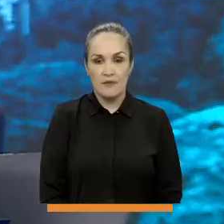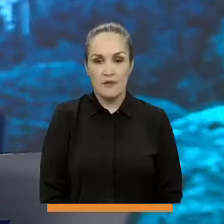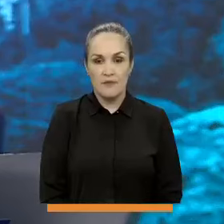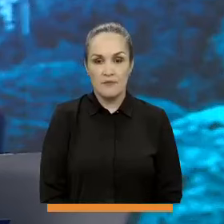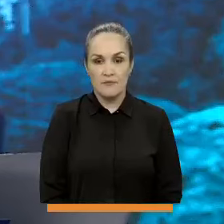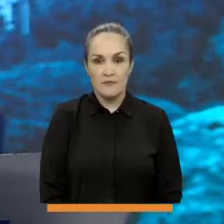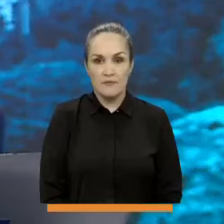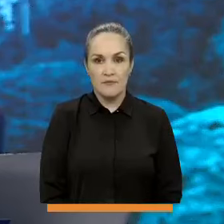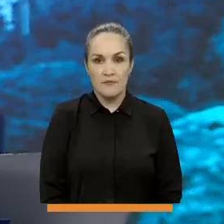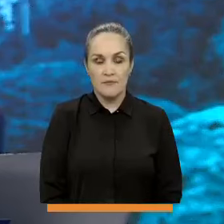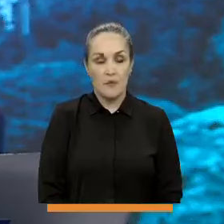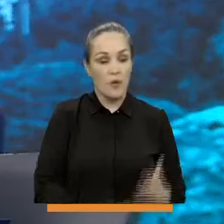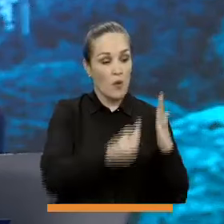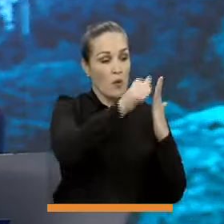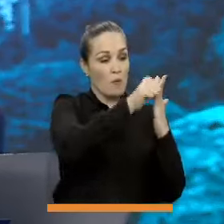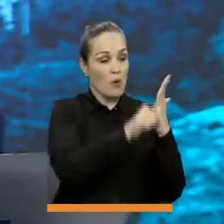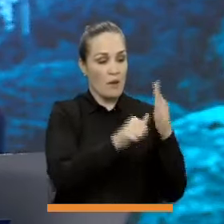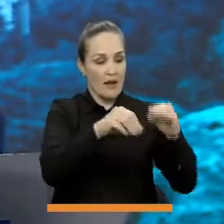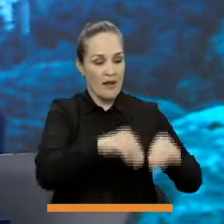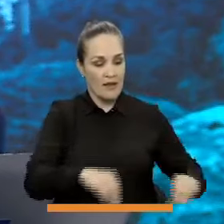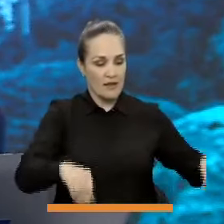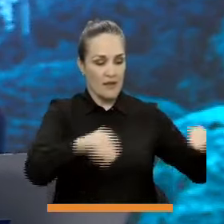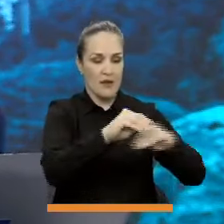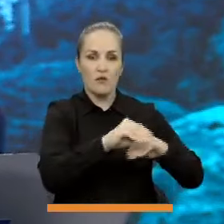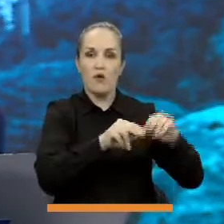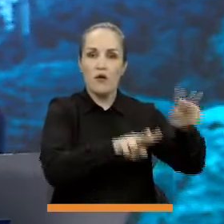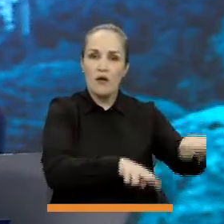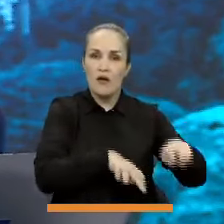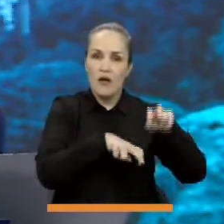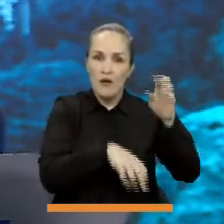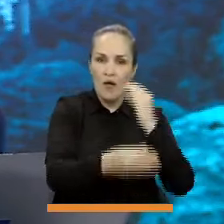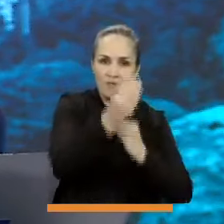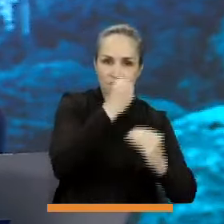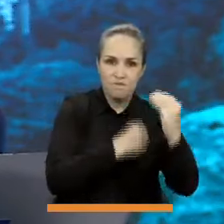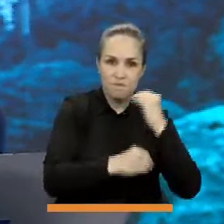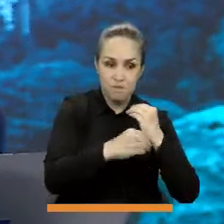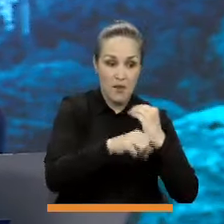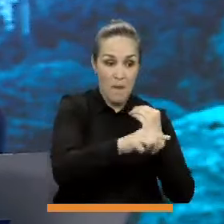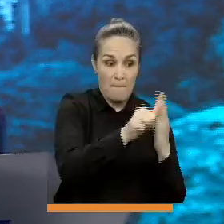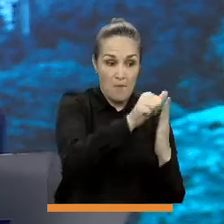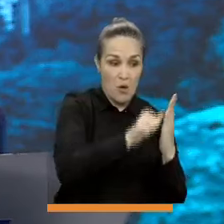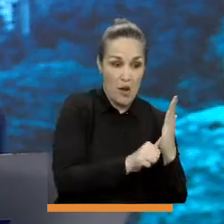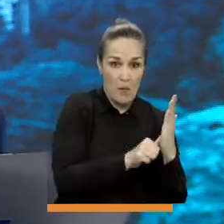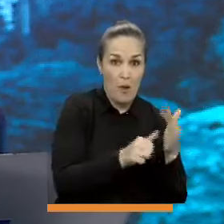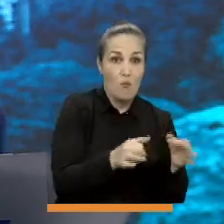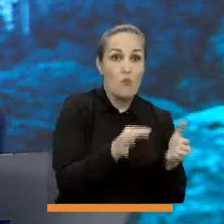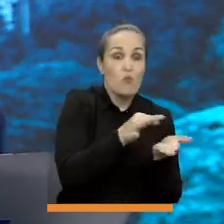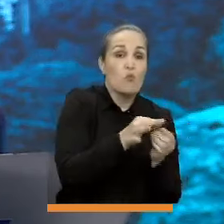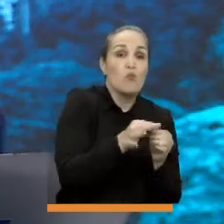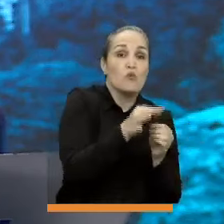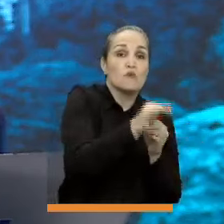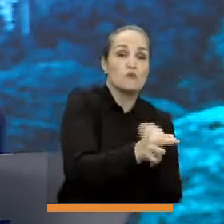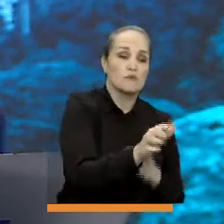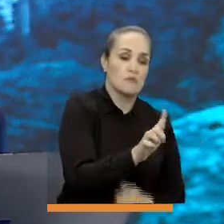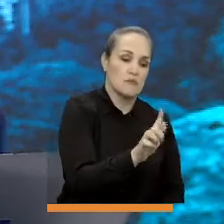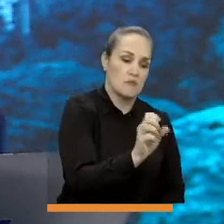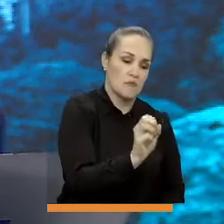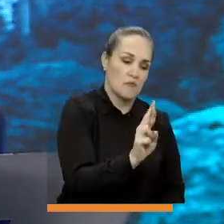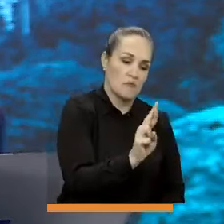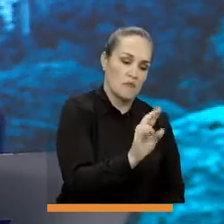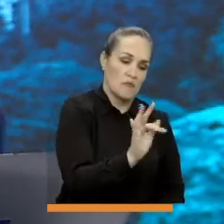Después del lanzamiento del programa Territorios Agroalimentarios, el municipio de Fortul Arauca, los campesinos de Colombia se